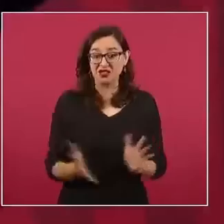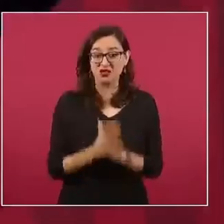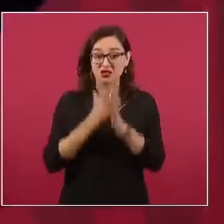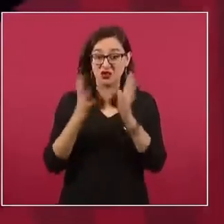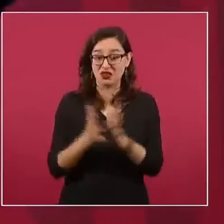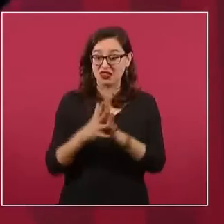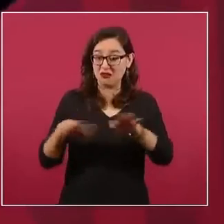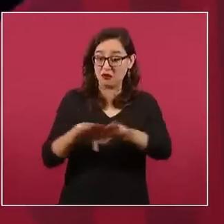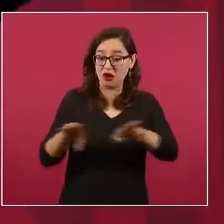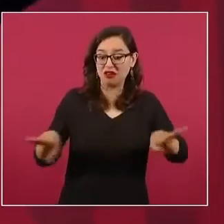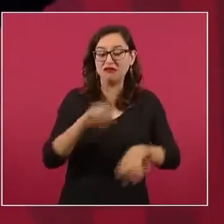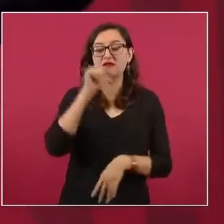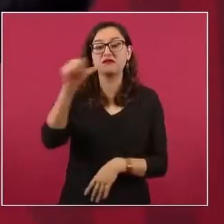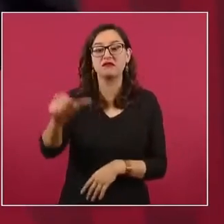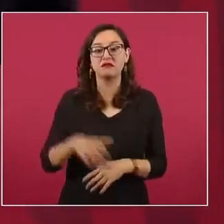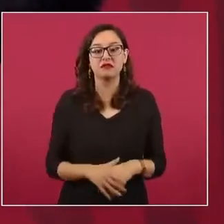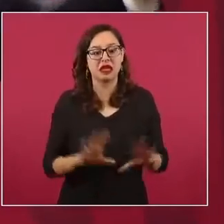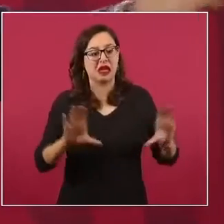Bueno,